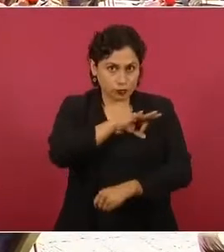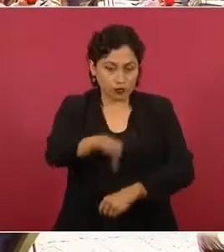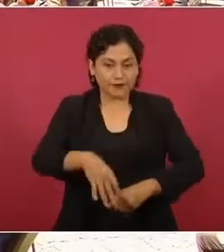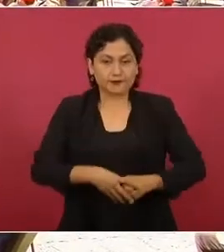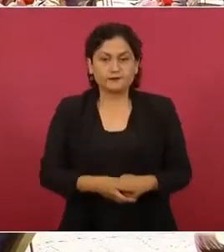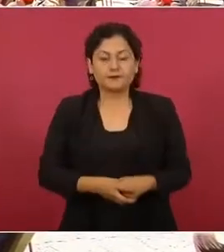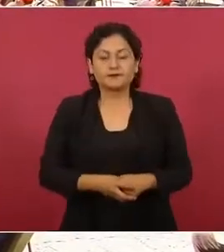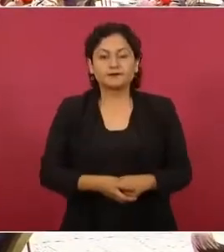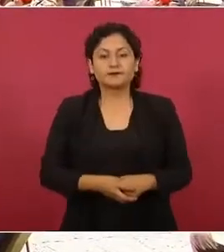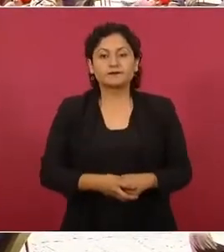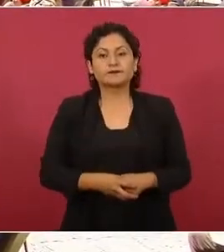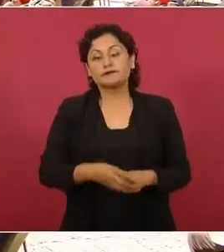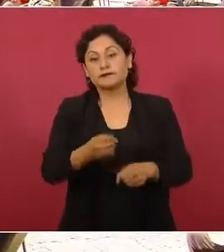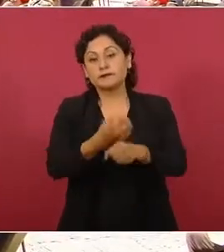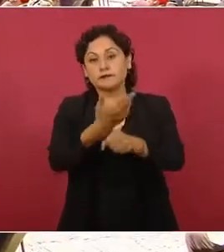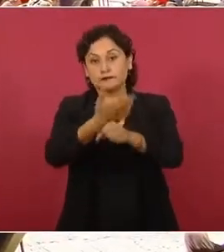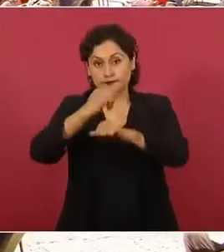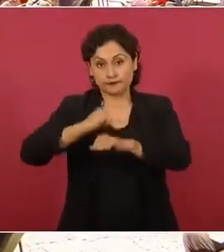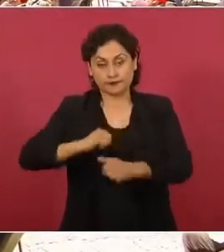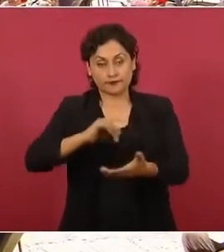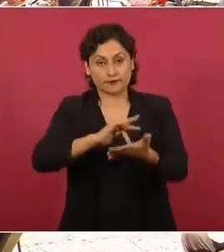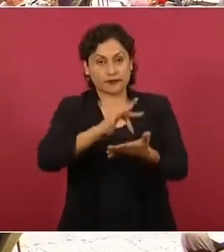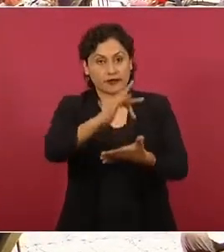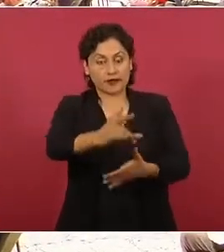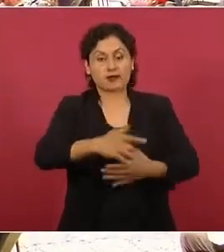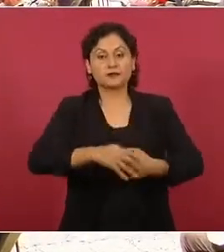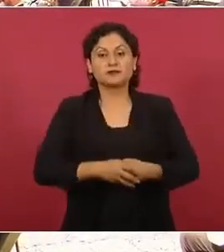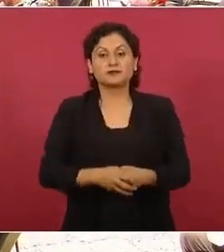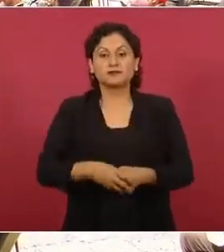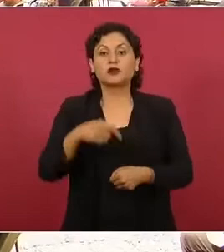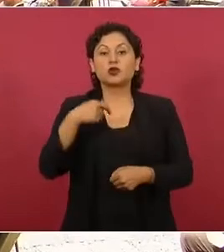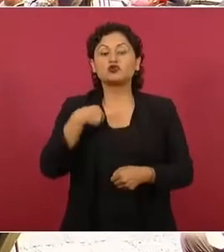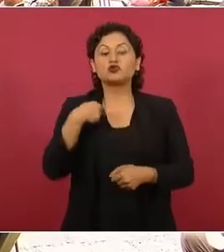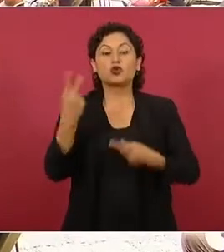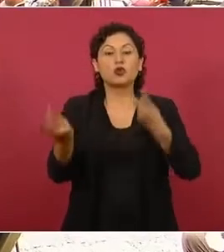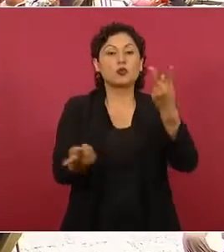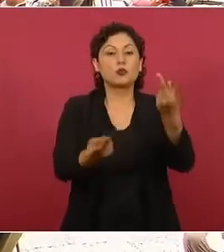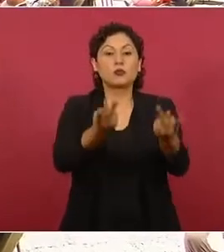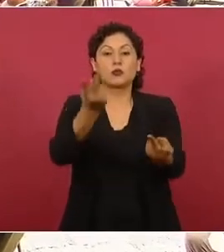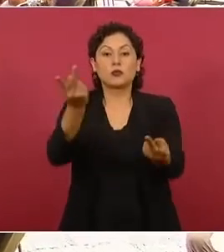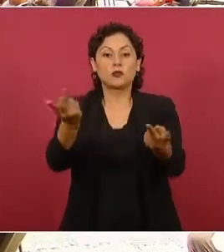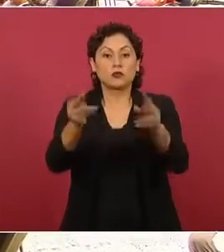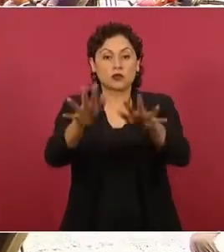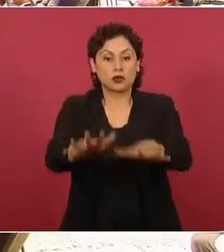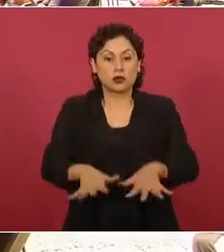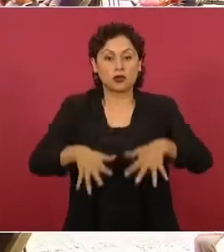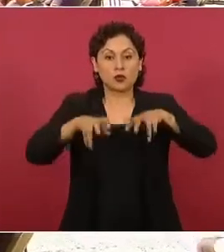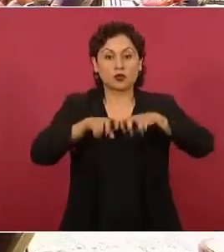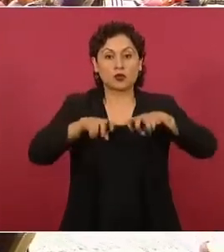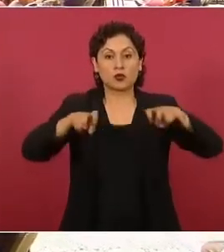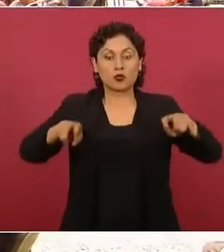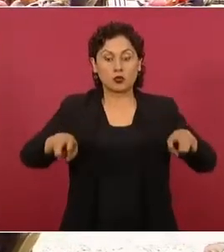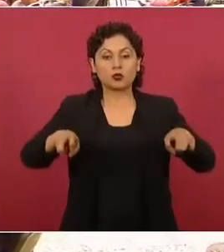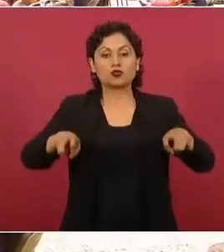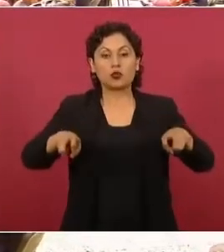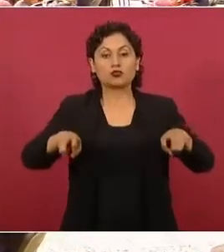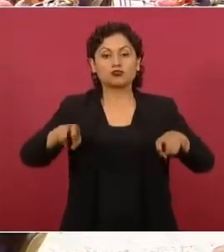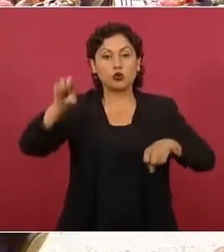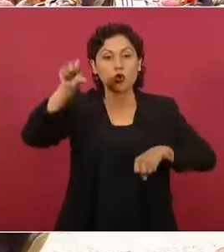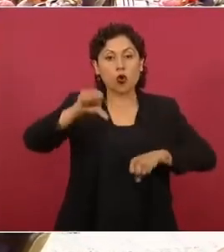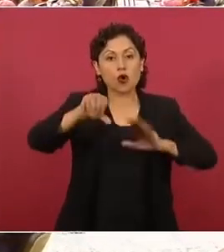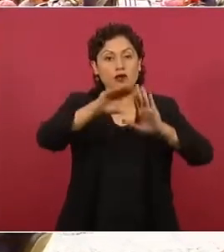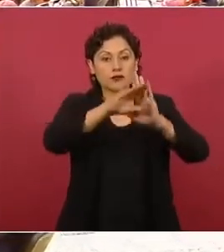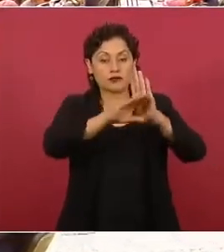secretario. Someto a consideración de las señoras y los señores asambleístas el orden del día de esta